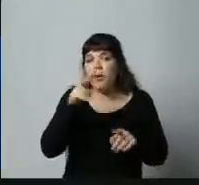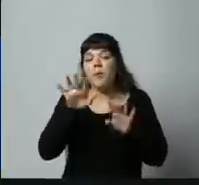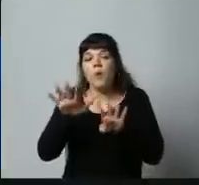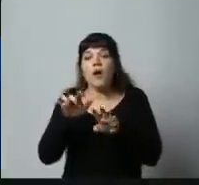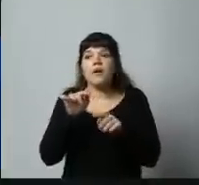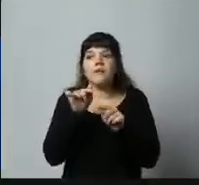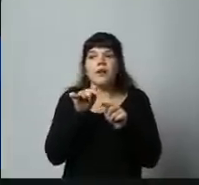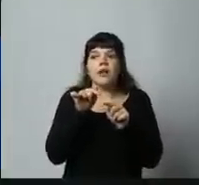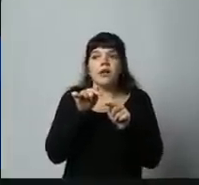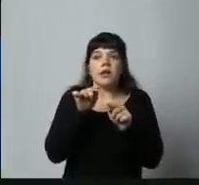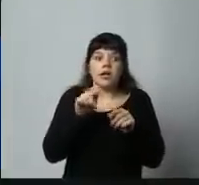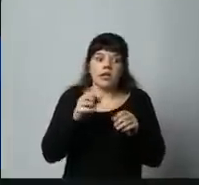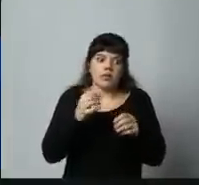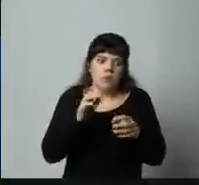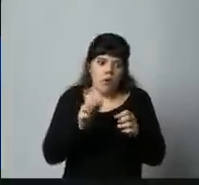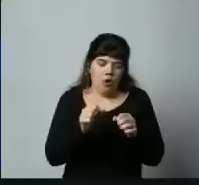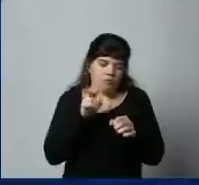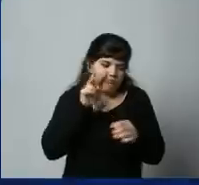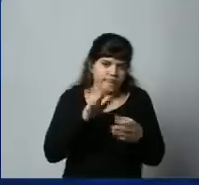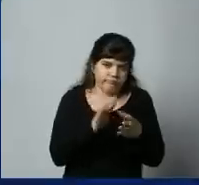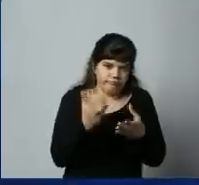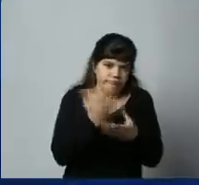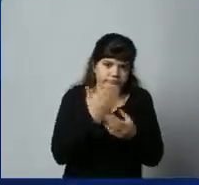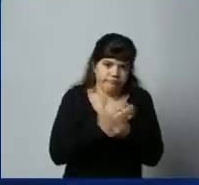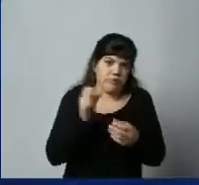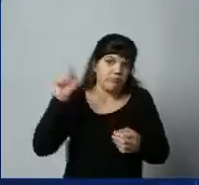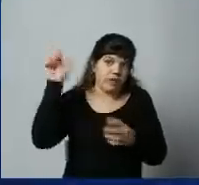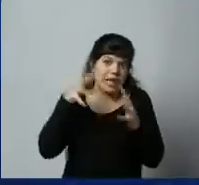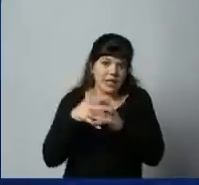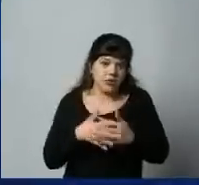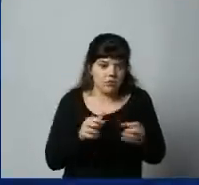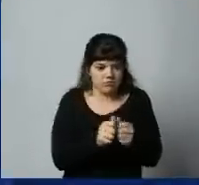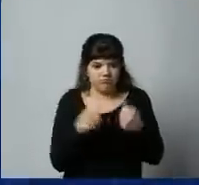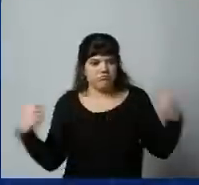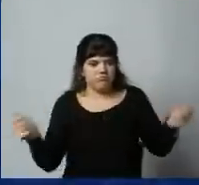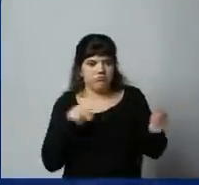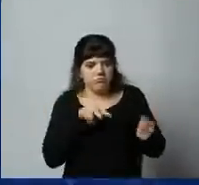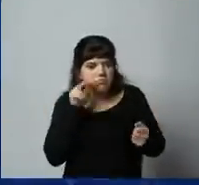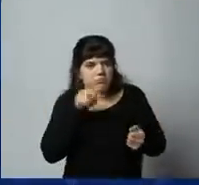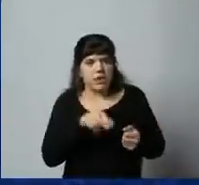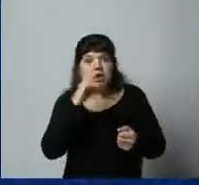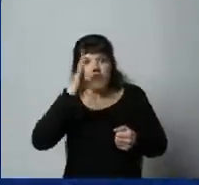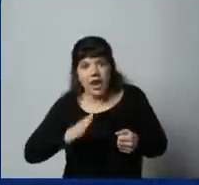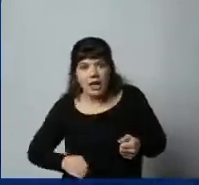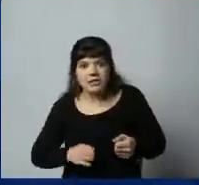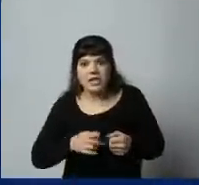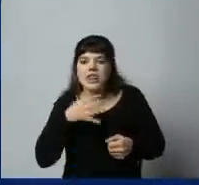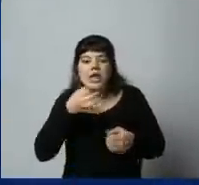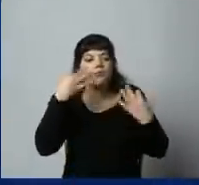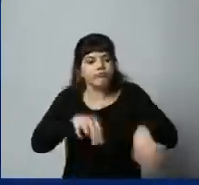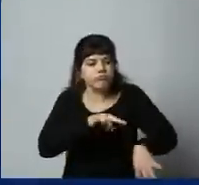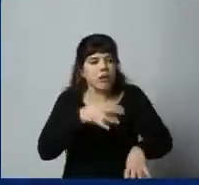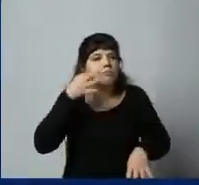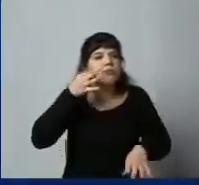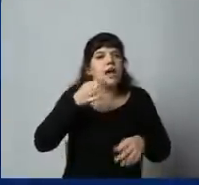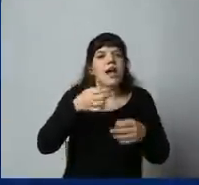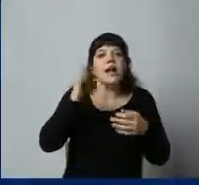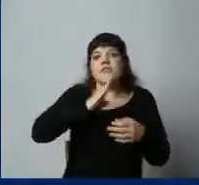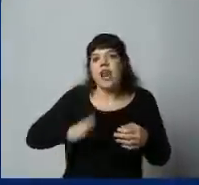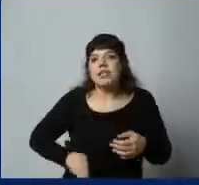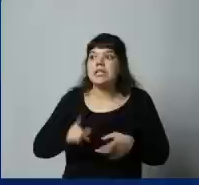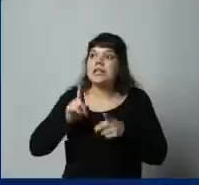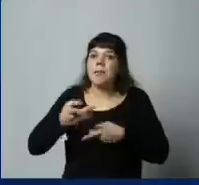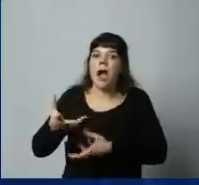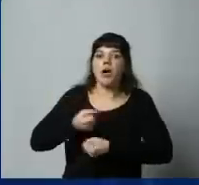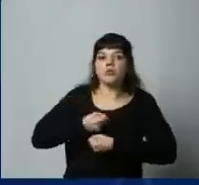desclasifican archivos de Estados Unidos y Se confirma que Brasil había este contribuido con